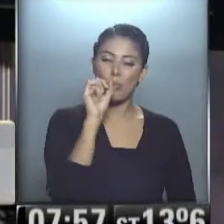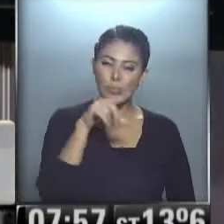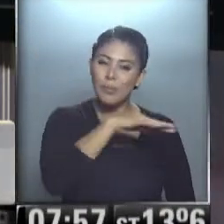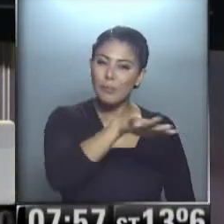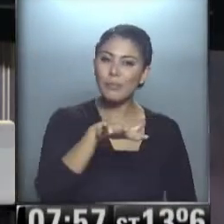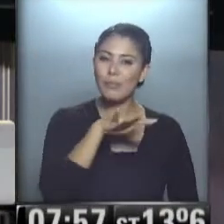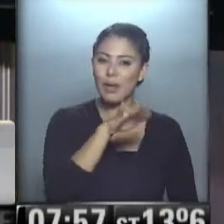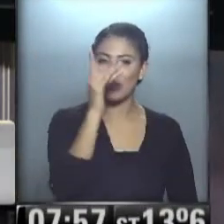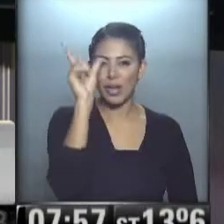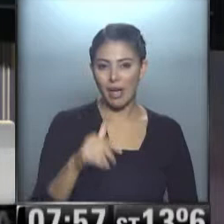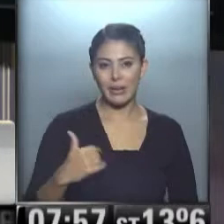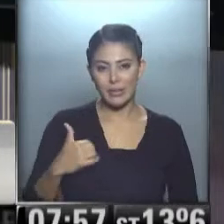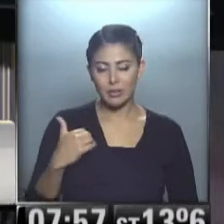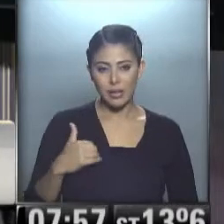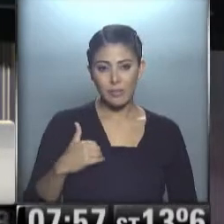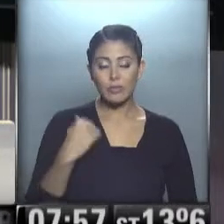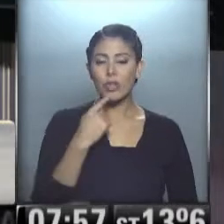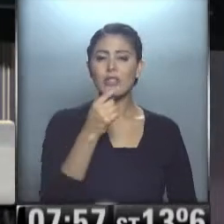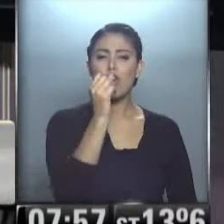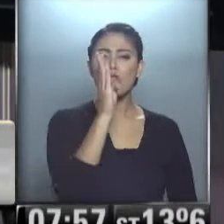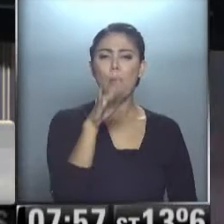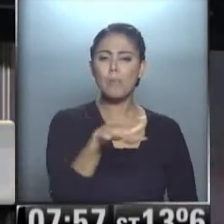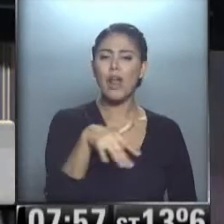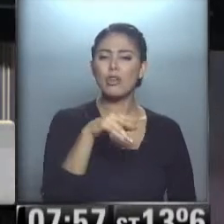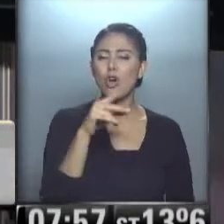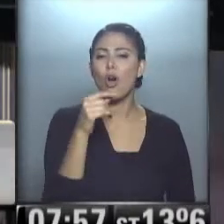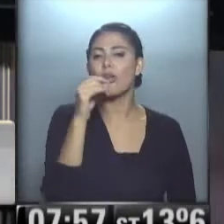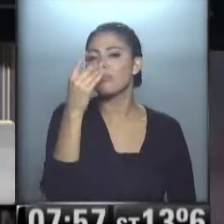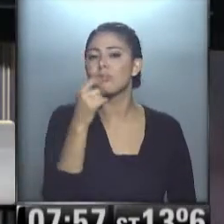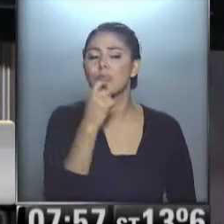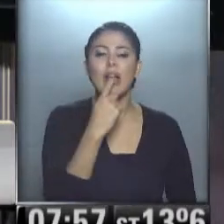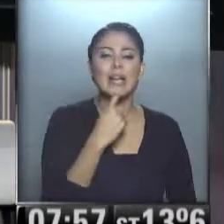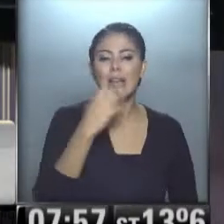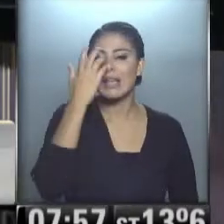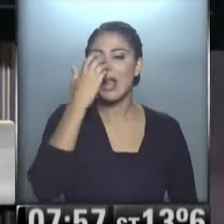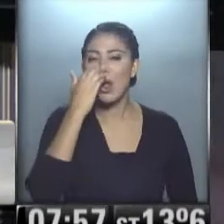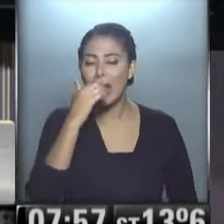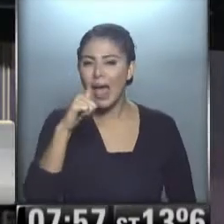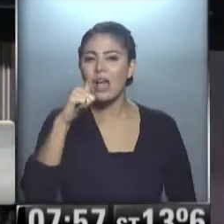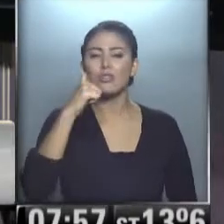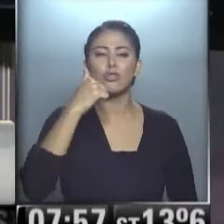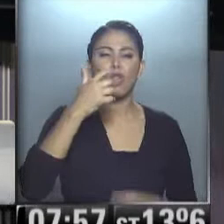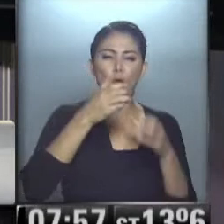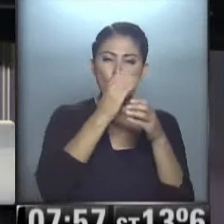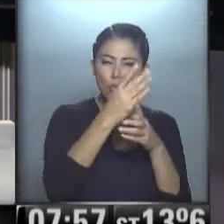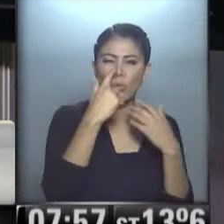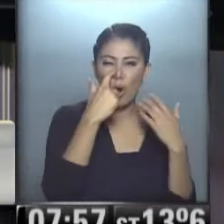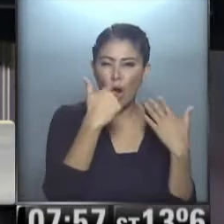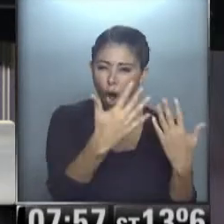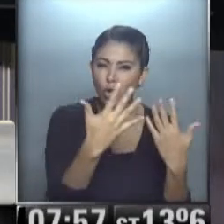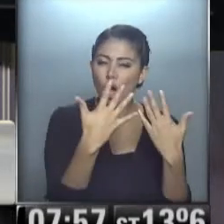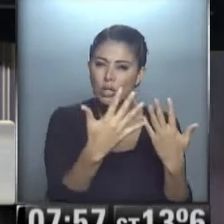barrio en la República Argentina. Y cuando hablamos de clubes de barrio no estamos hablando de River, de San Lorenzo o de los clubes grandes conocidos